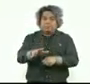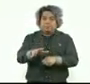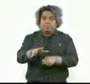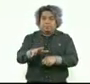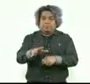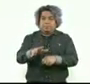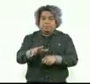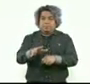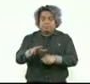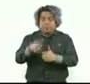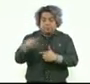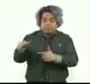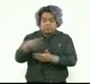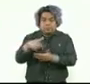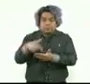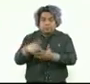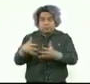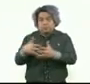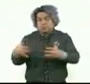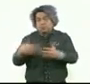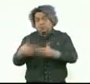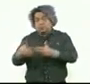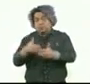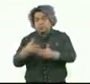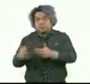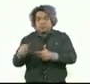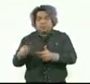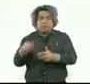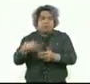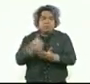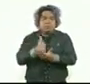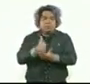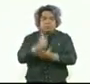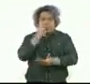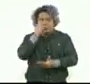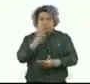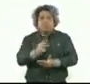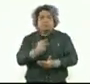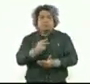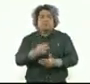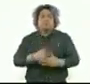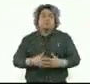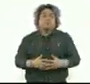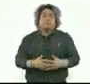de la Agencia Digital de Innovación Pública de la Ciudad de México. Bienvenido.